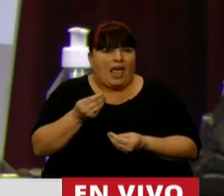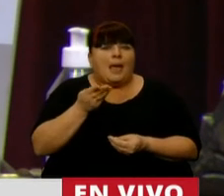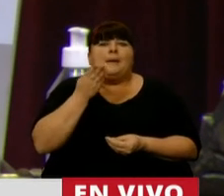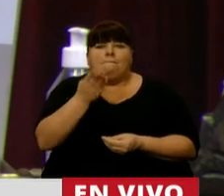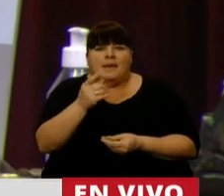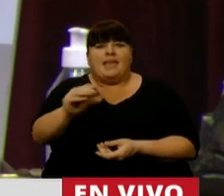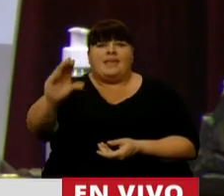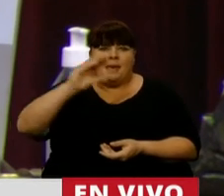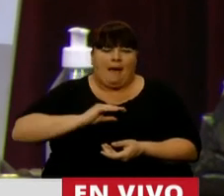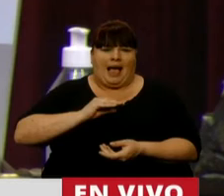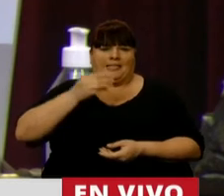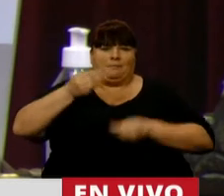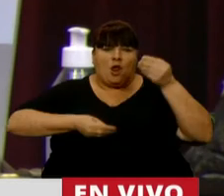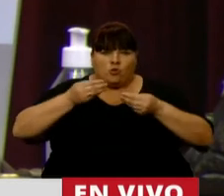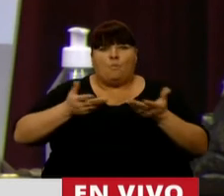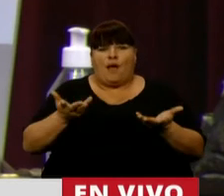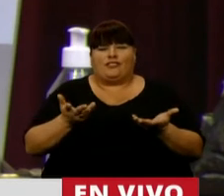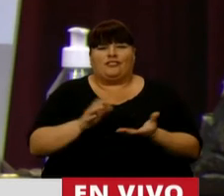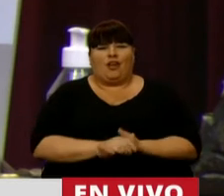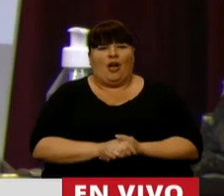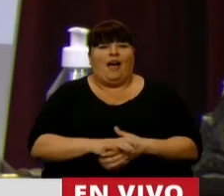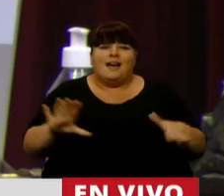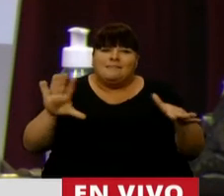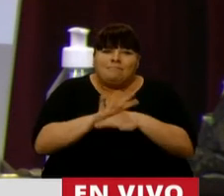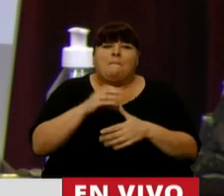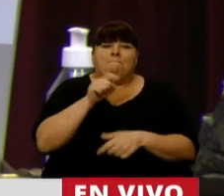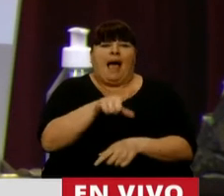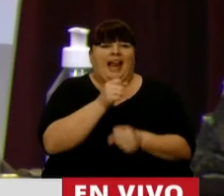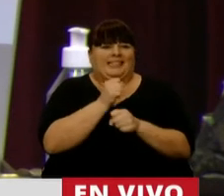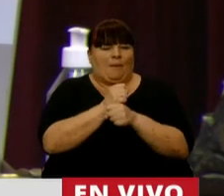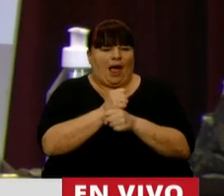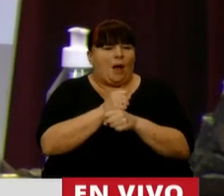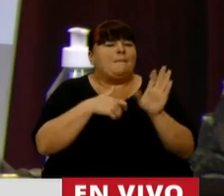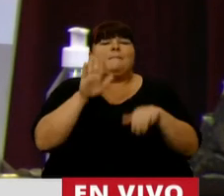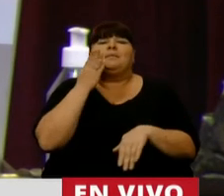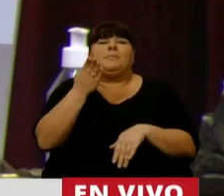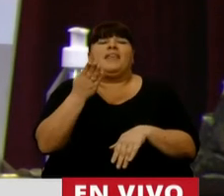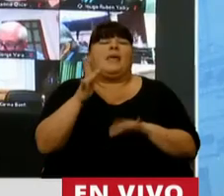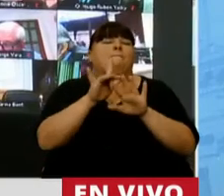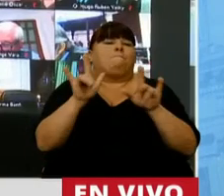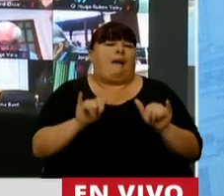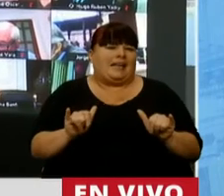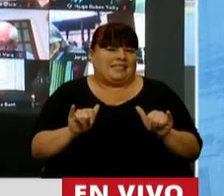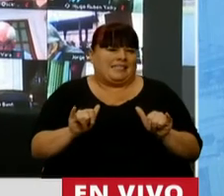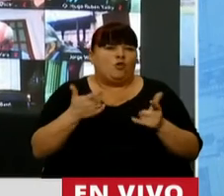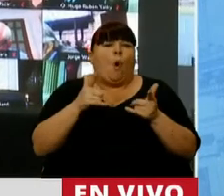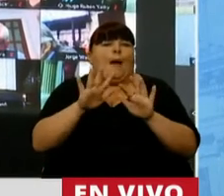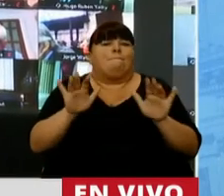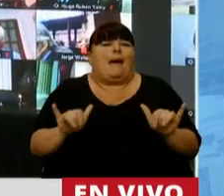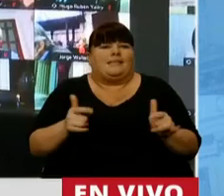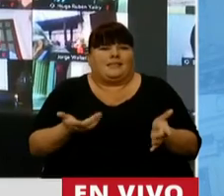piden partidas presupuestarias, obviamente, acordes para hacer su tarea, pero sobre todo piden paz? No están teniendo